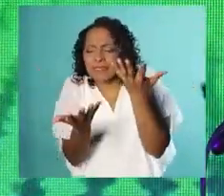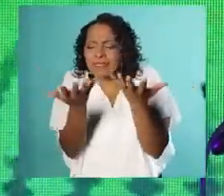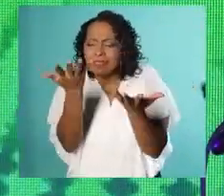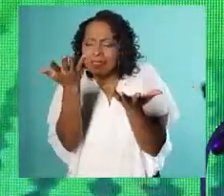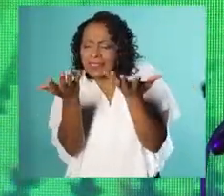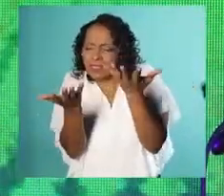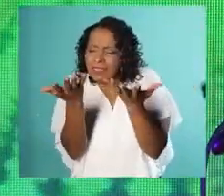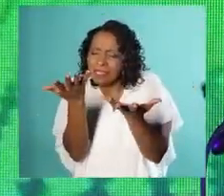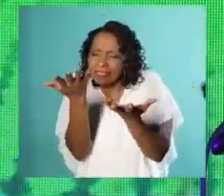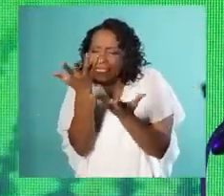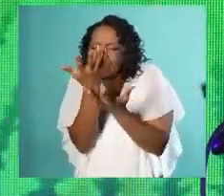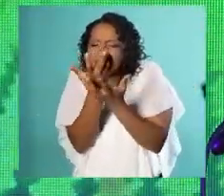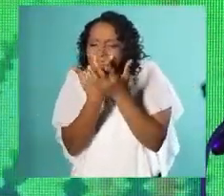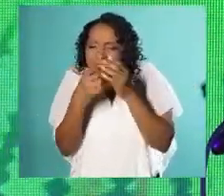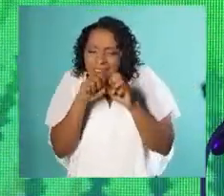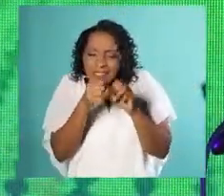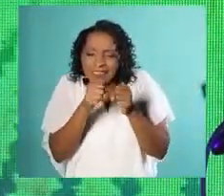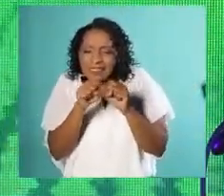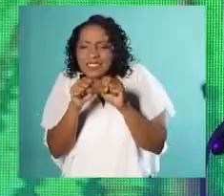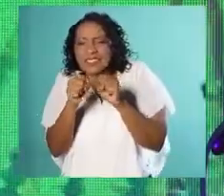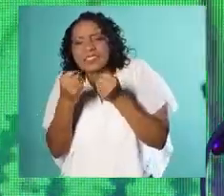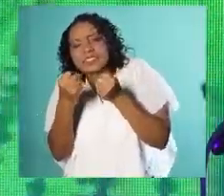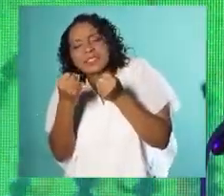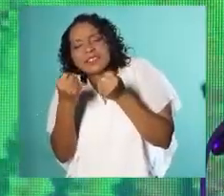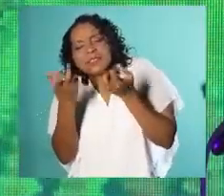sostenerlo ya lo tengo maltratado.